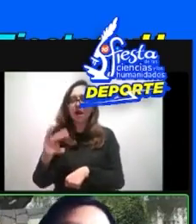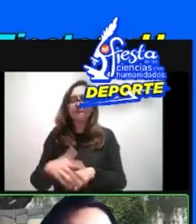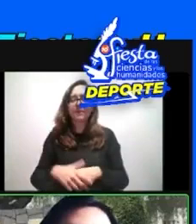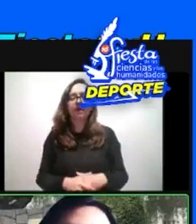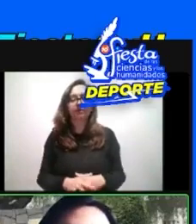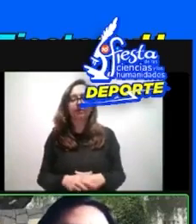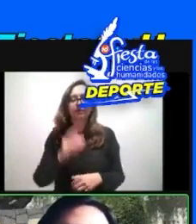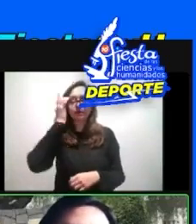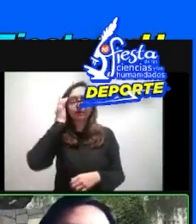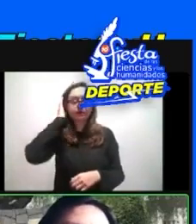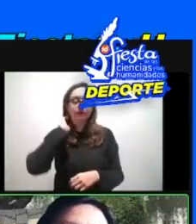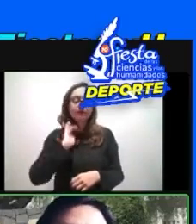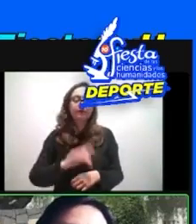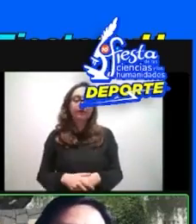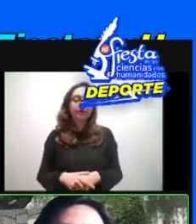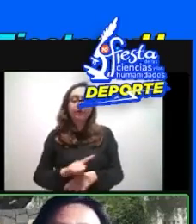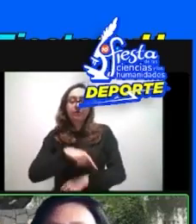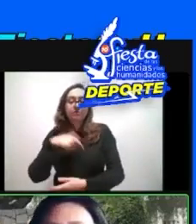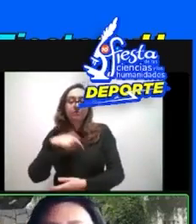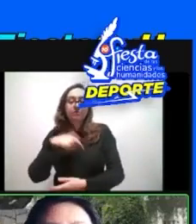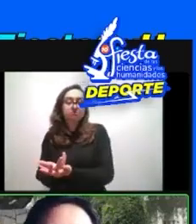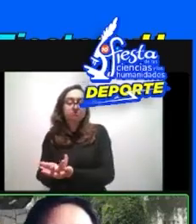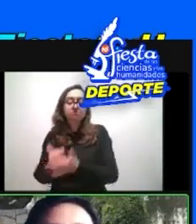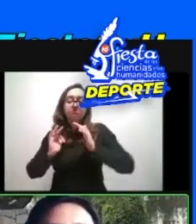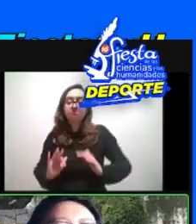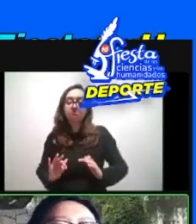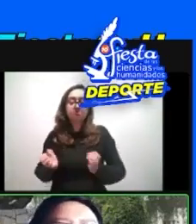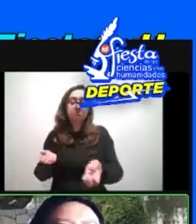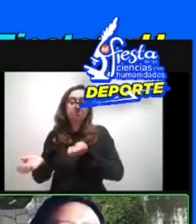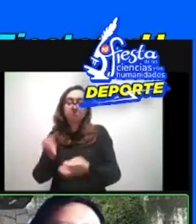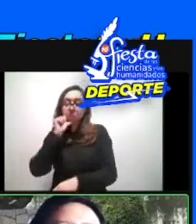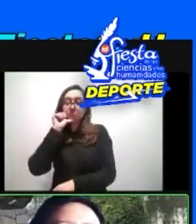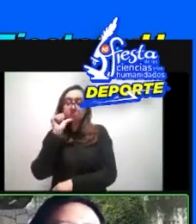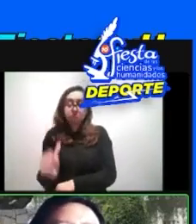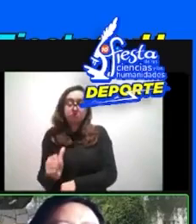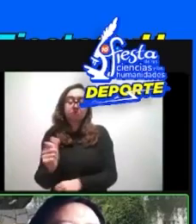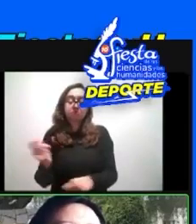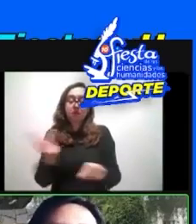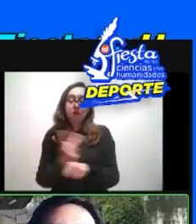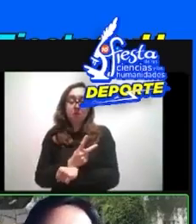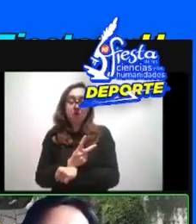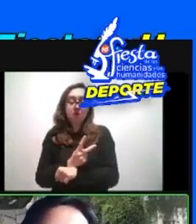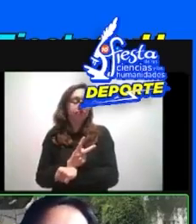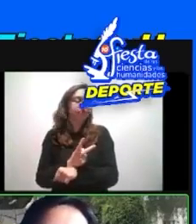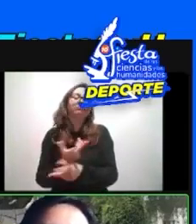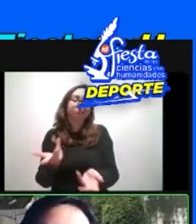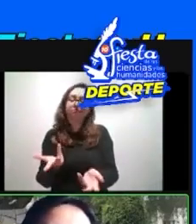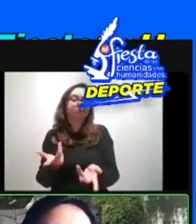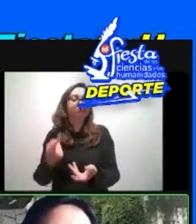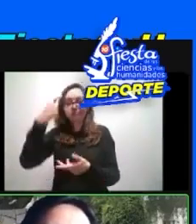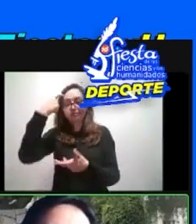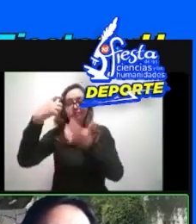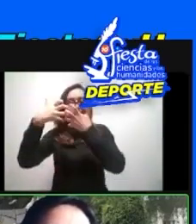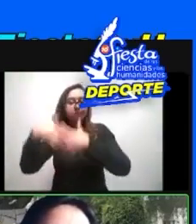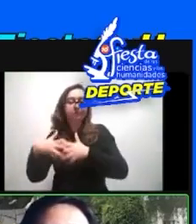Lo que esperábamos es que los que son sedentarios, que no hacemos nada, entonces tenemos el peor desempeño cognitivo